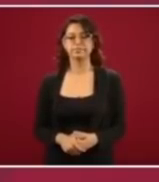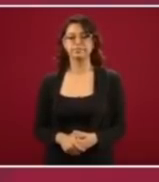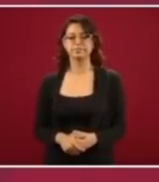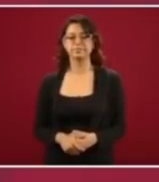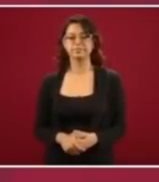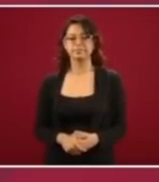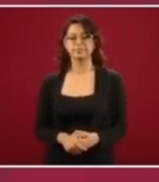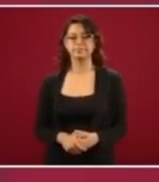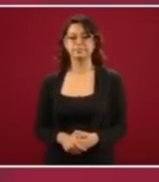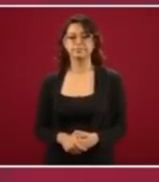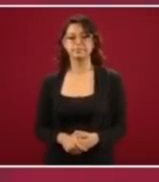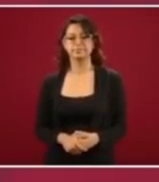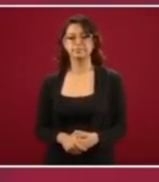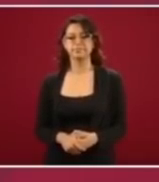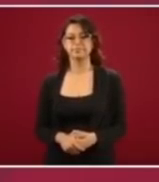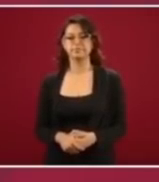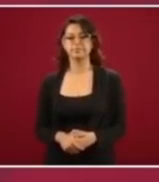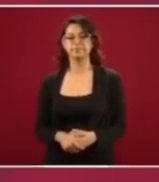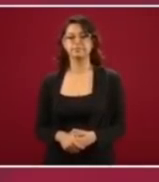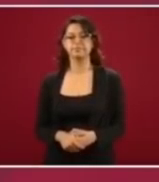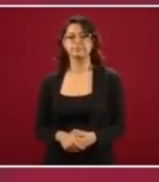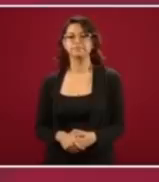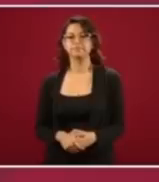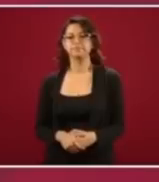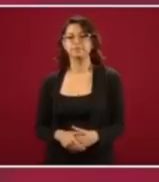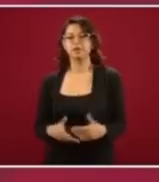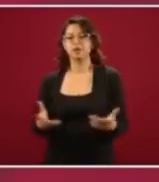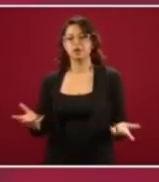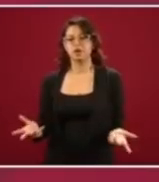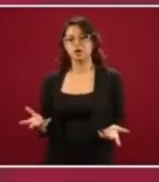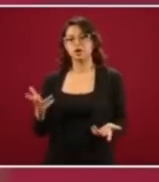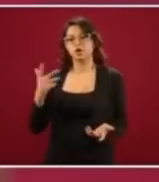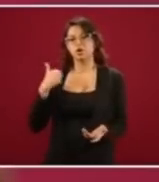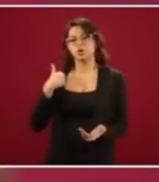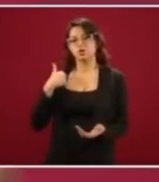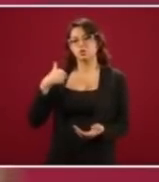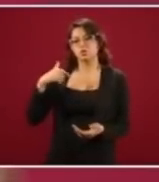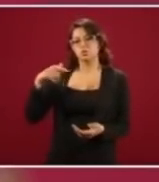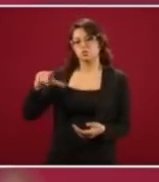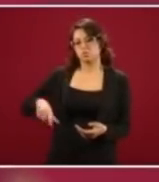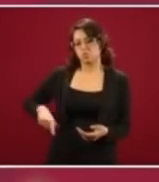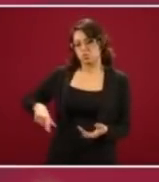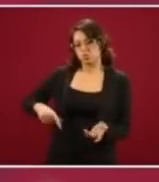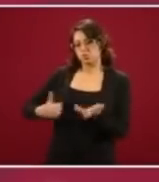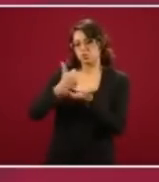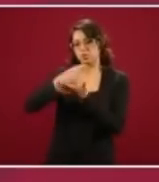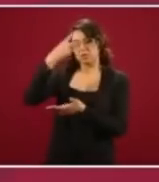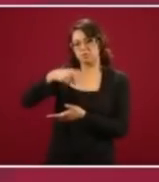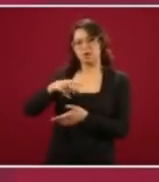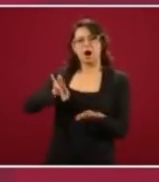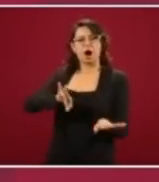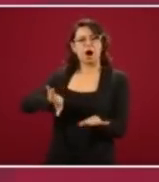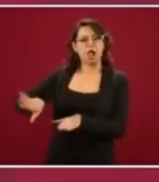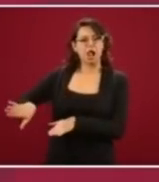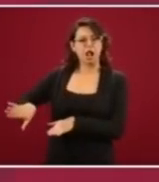dejar de considerar lo que están haciendo en el gobierno de la ciudad.